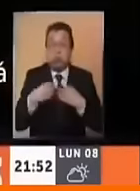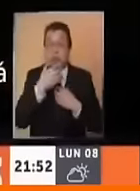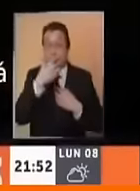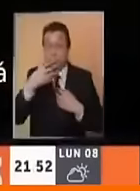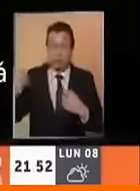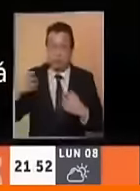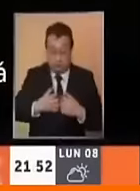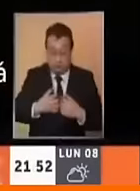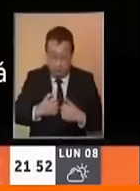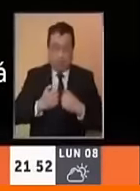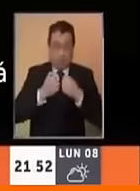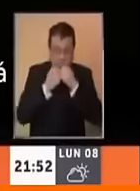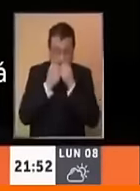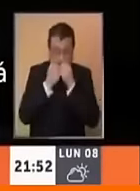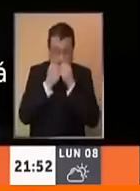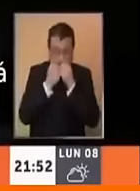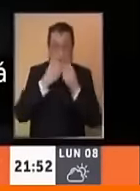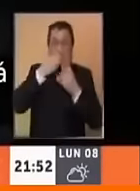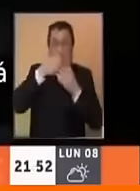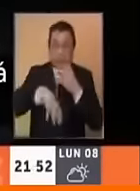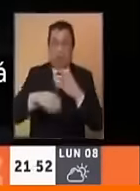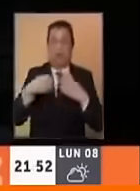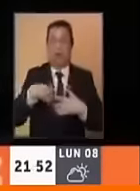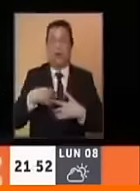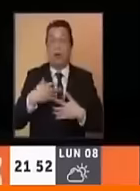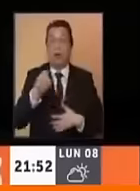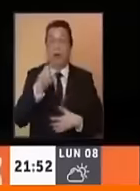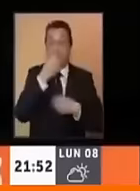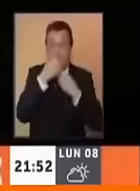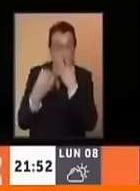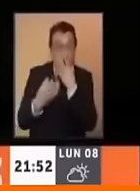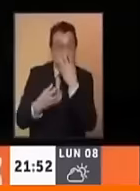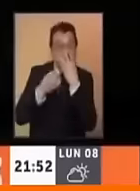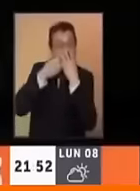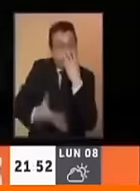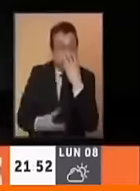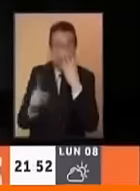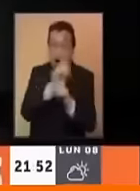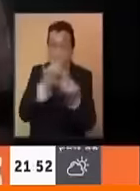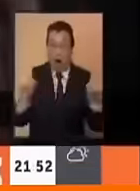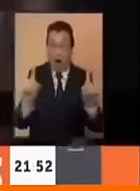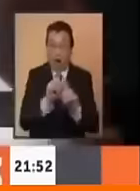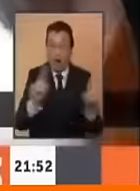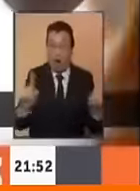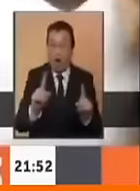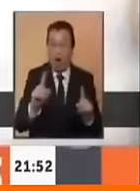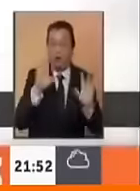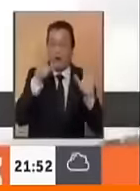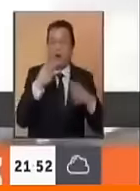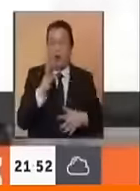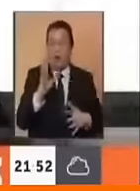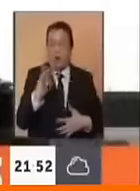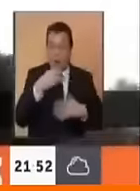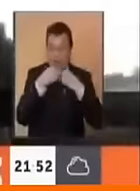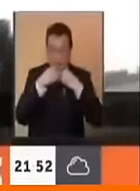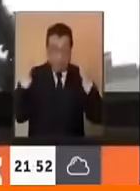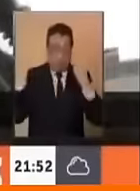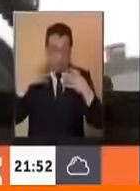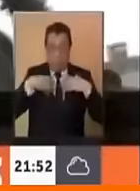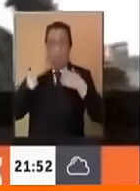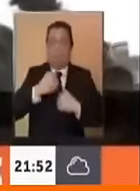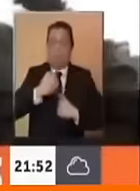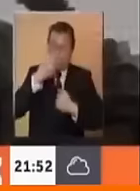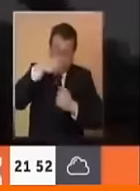Tiene bolsa, le manda lo más para adentro. Nunca la. Nunca. No, de más. ¿Ya? Aquí para adentro no más. Le manda para adentro